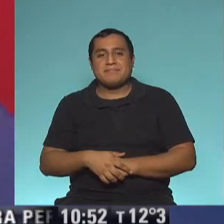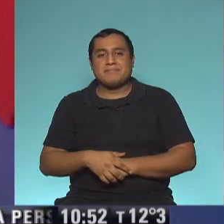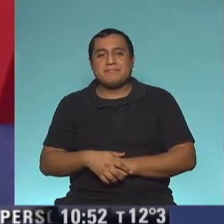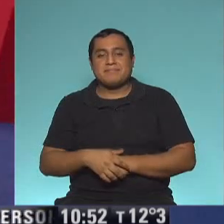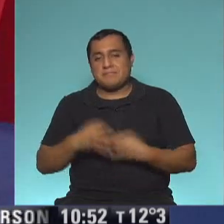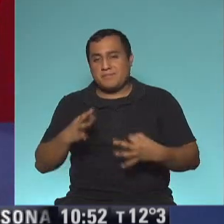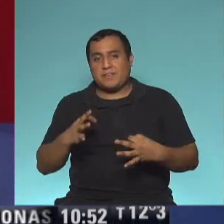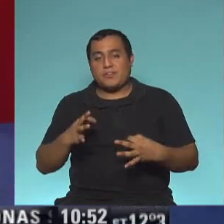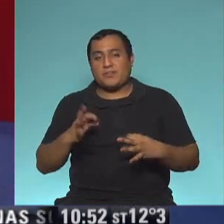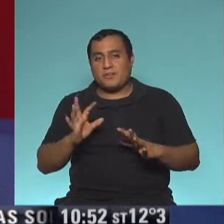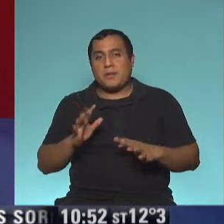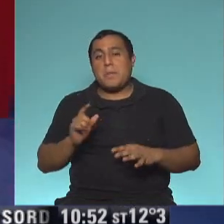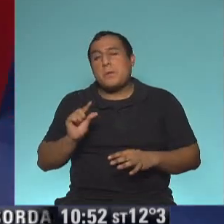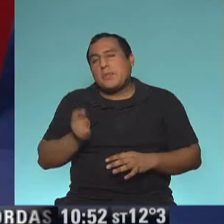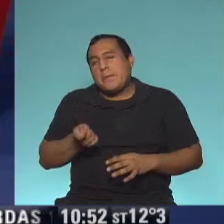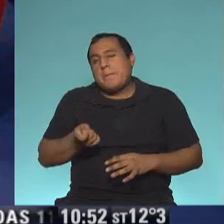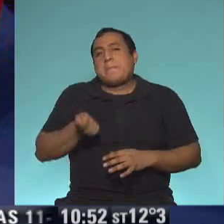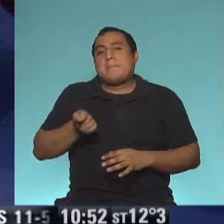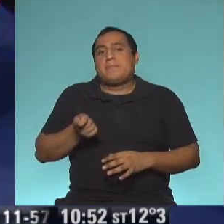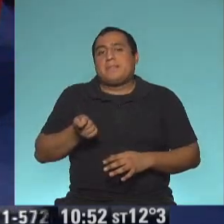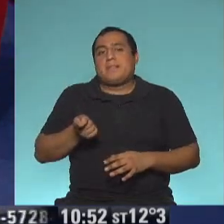Muy bien, ahora... Un poco más arriba.